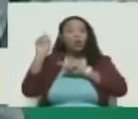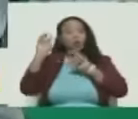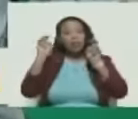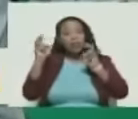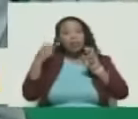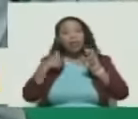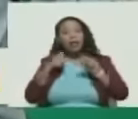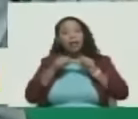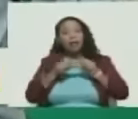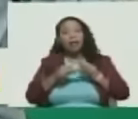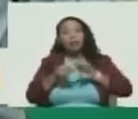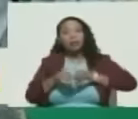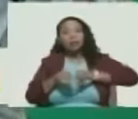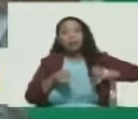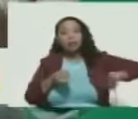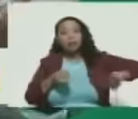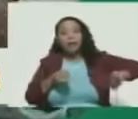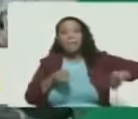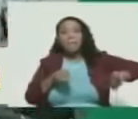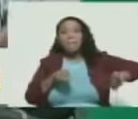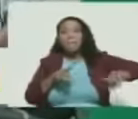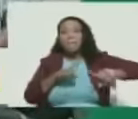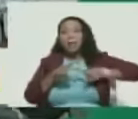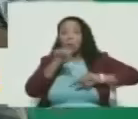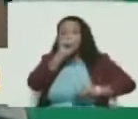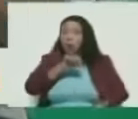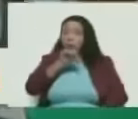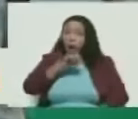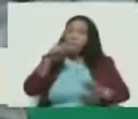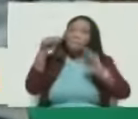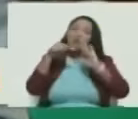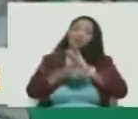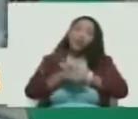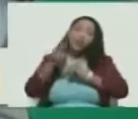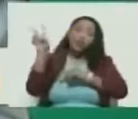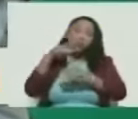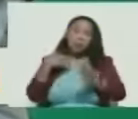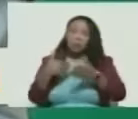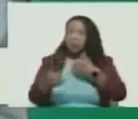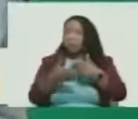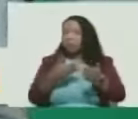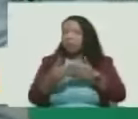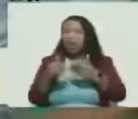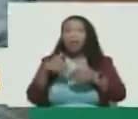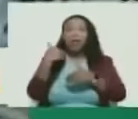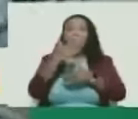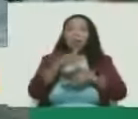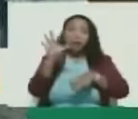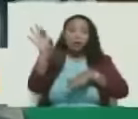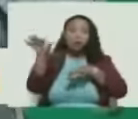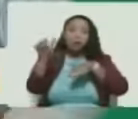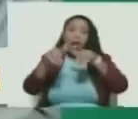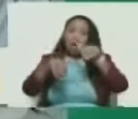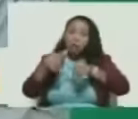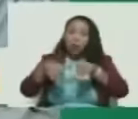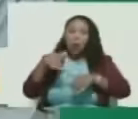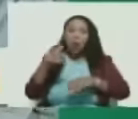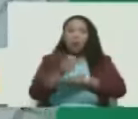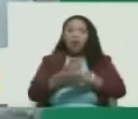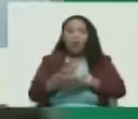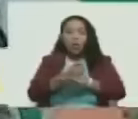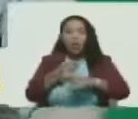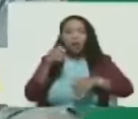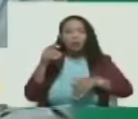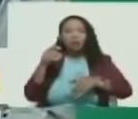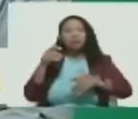que quedar a un lado. Pero los que amamos este país, independientemente que luego en una elección de gobernadores, de alcalde, presidencial,